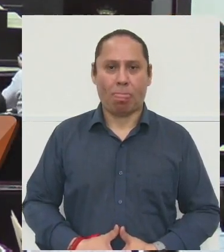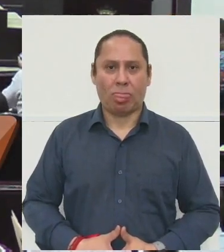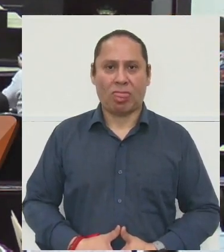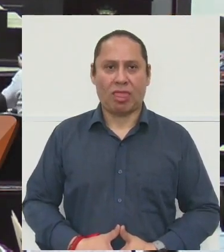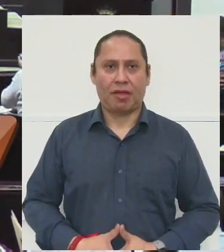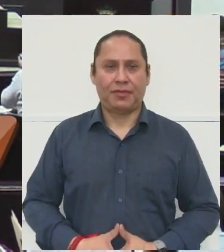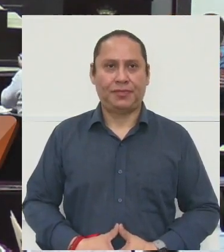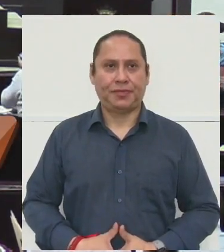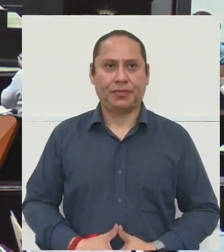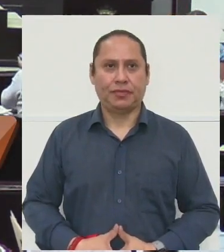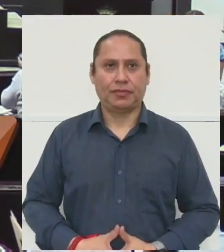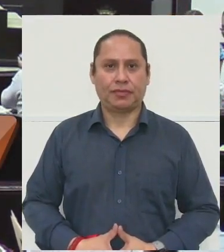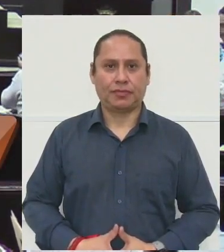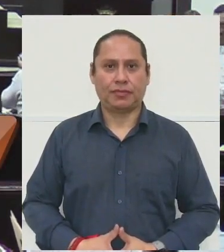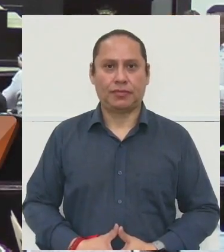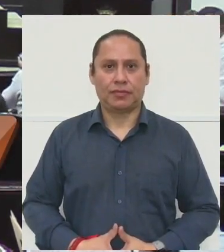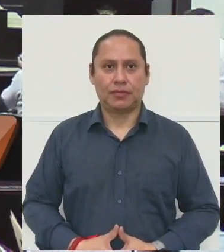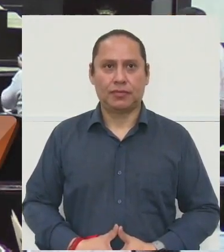asistencia